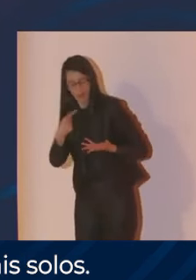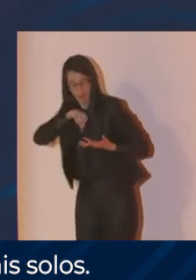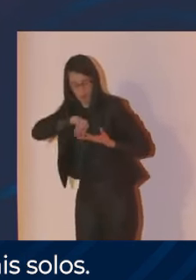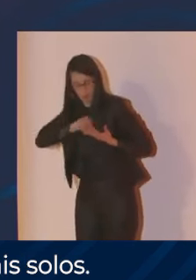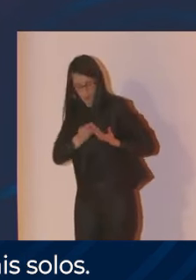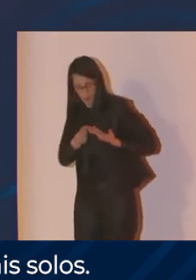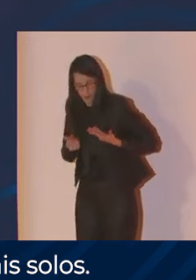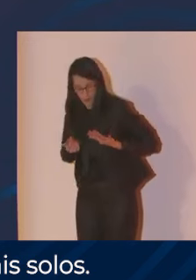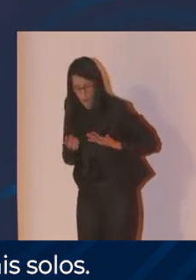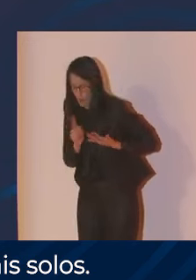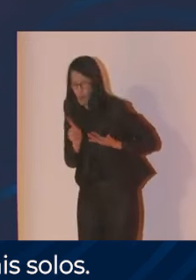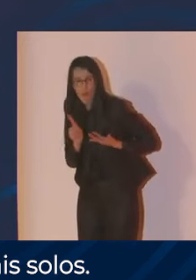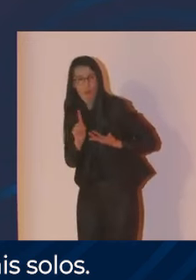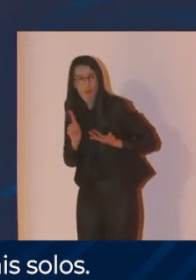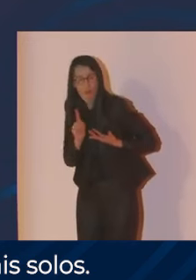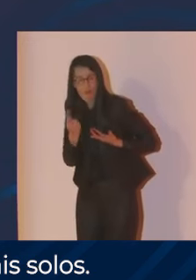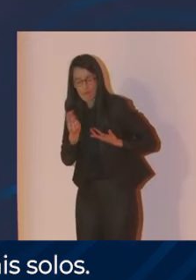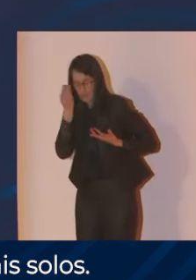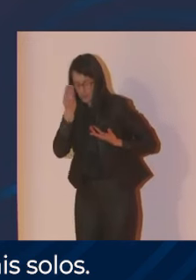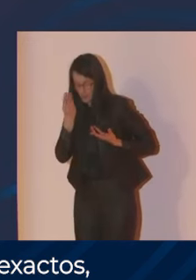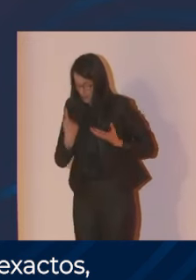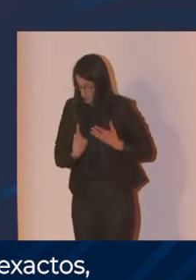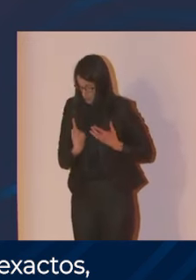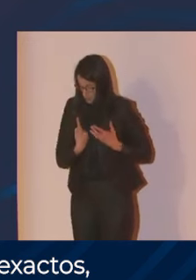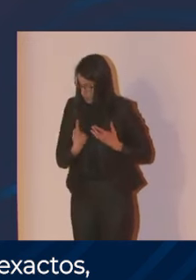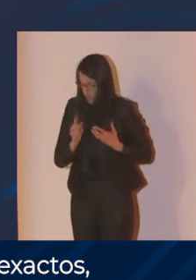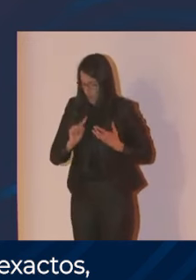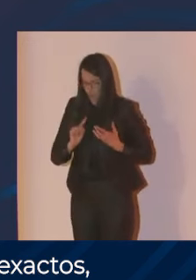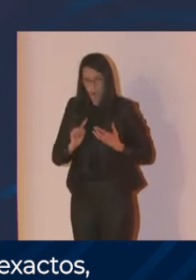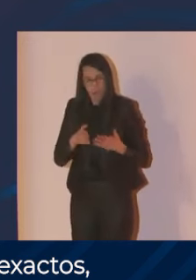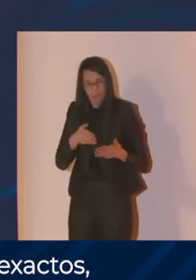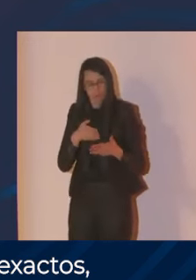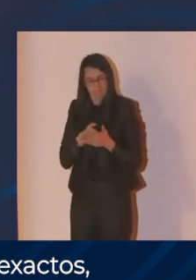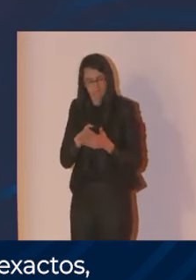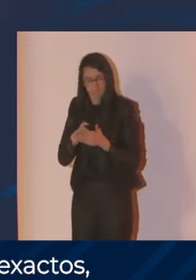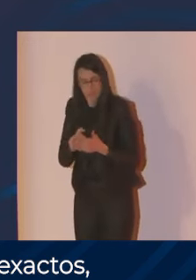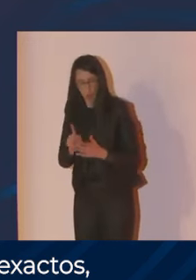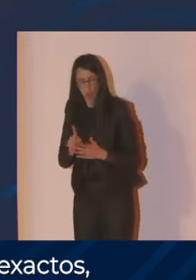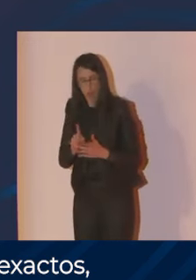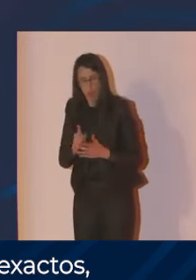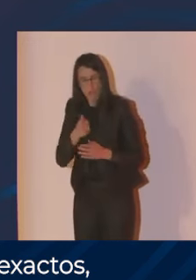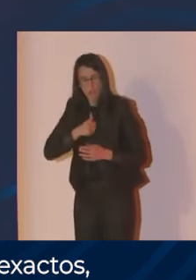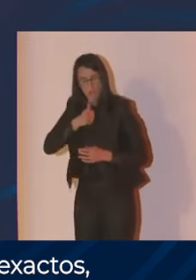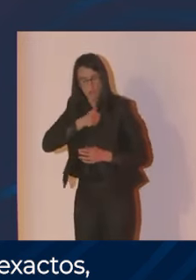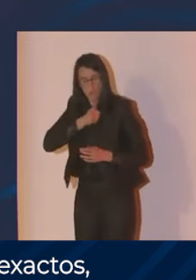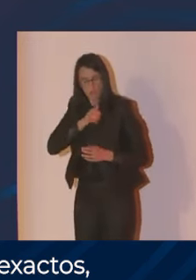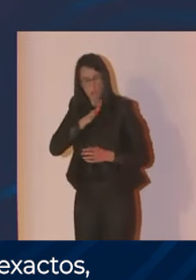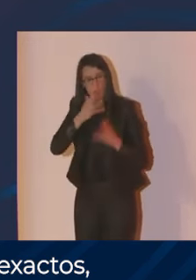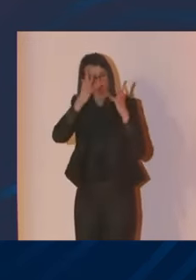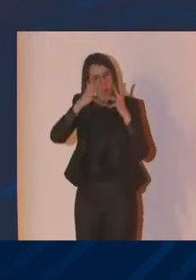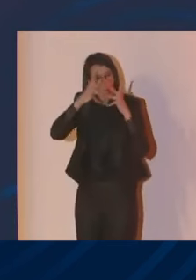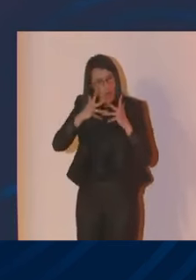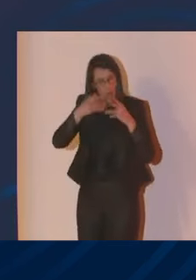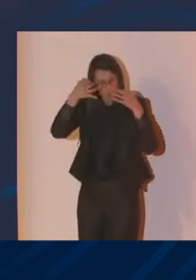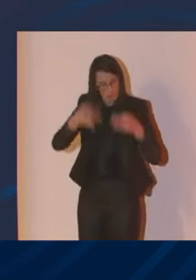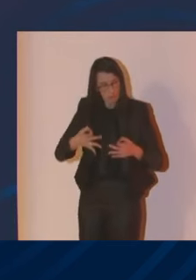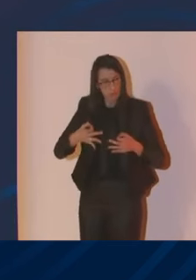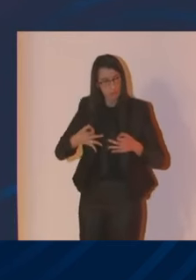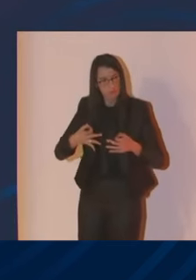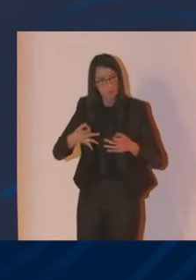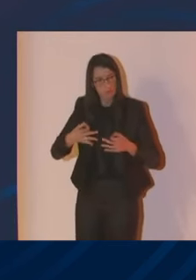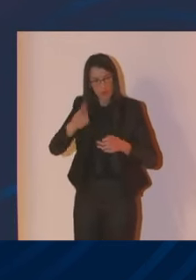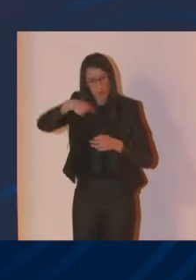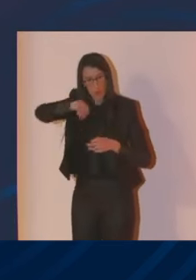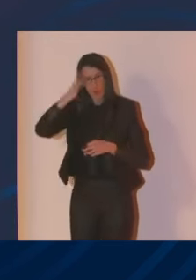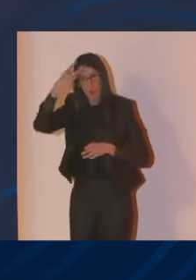alma, creyendo que estáis solos. No os detengáis tampoco porque, según los cálculos más exactos, sea